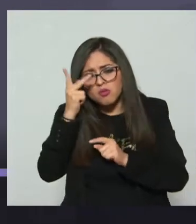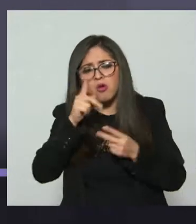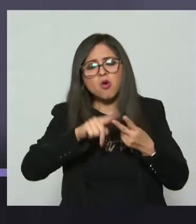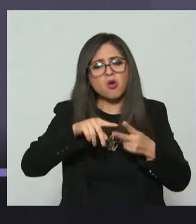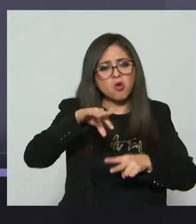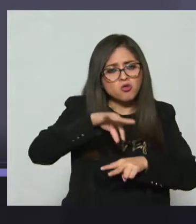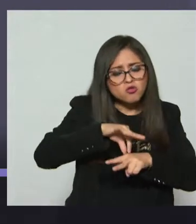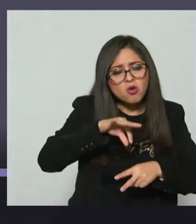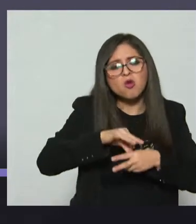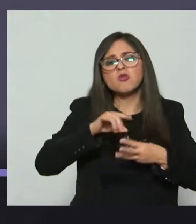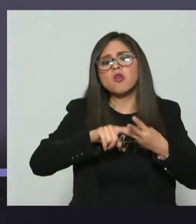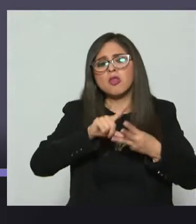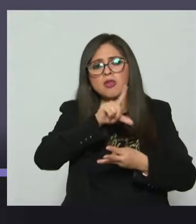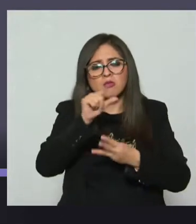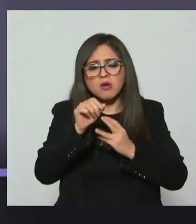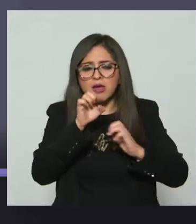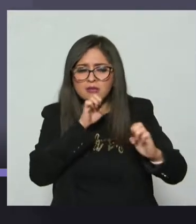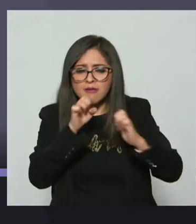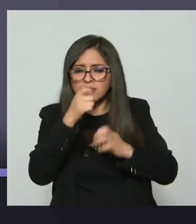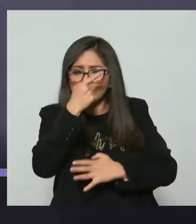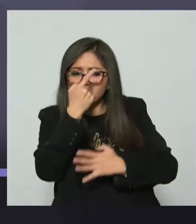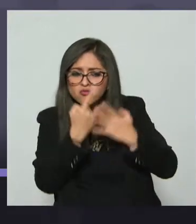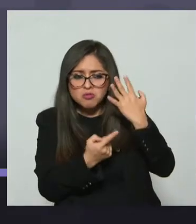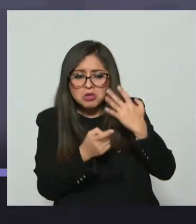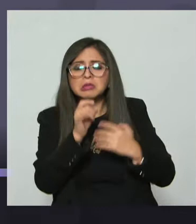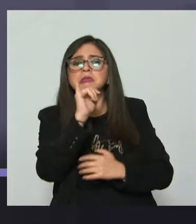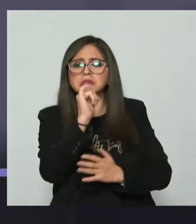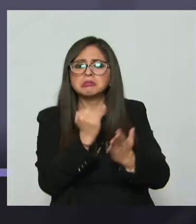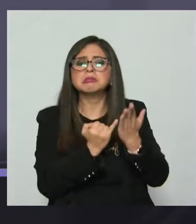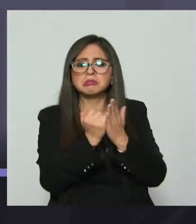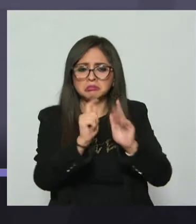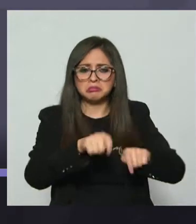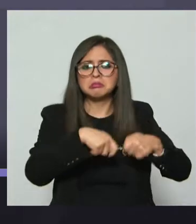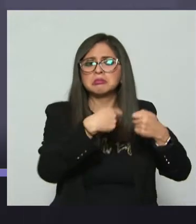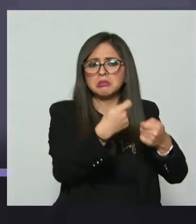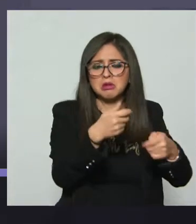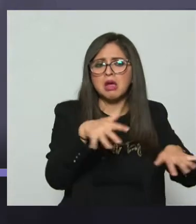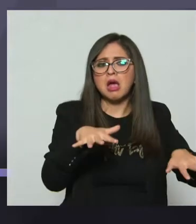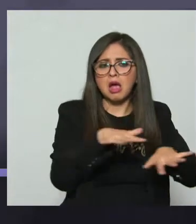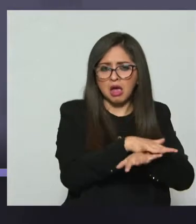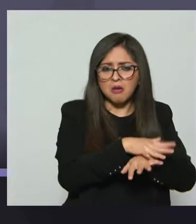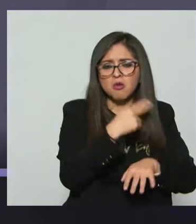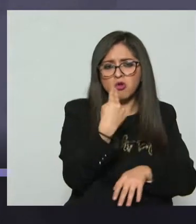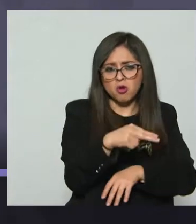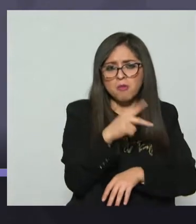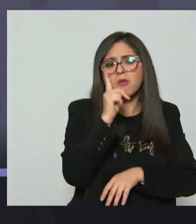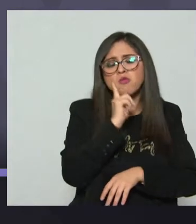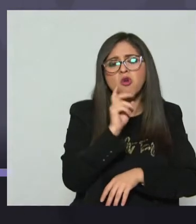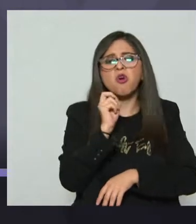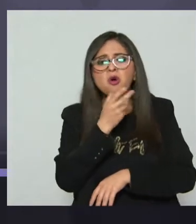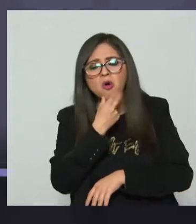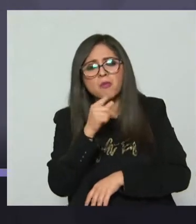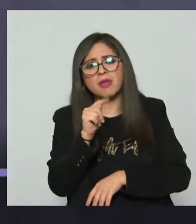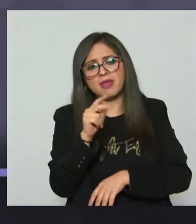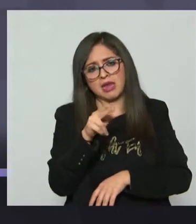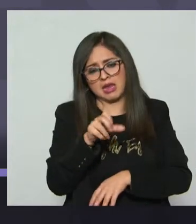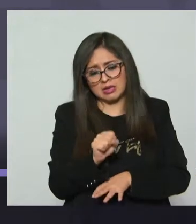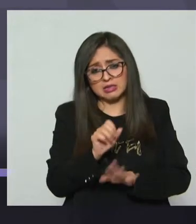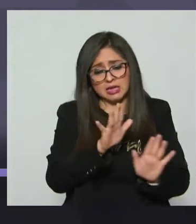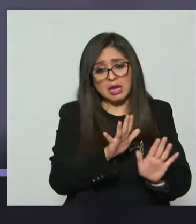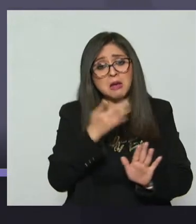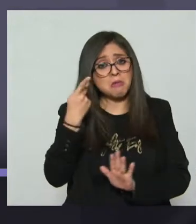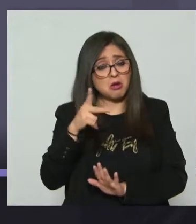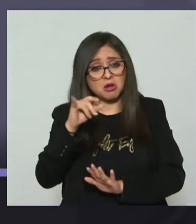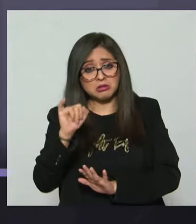tienen que pasar para poder determinar el cambio. La iniciativa que nos llegó, esta iniciativa que está promoviéndose desde la comisión, lo